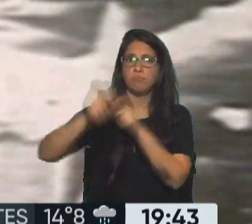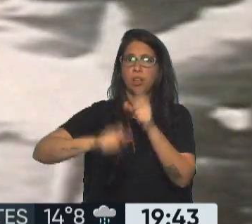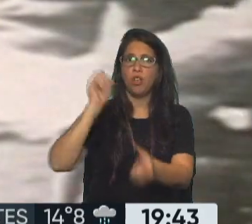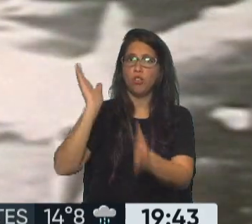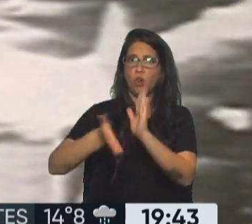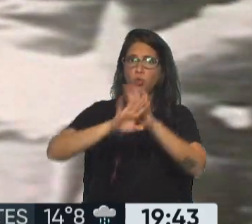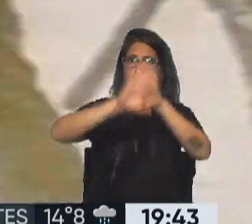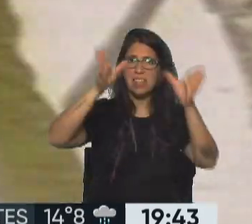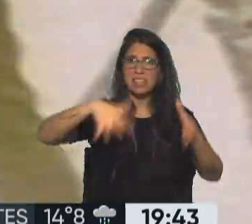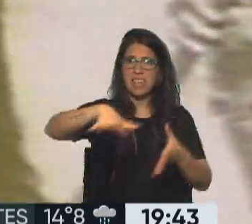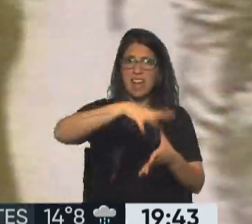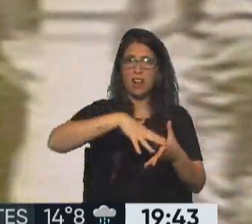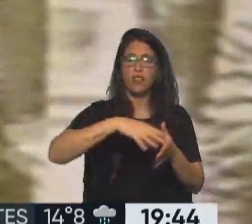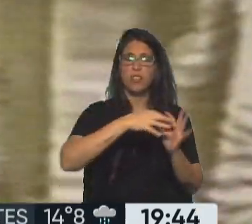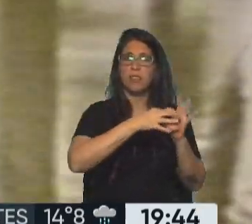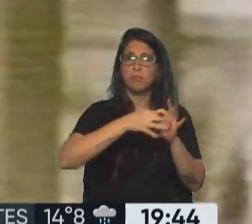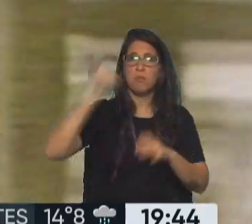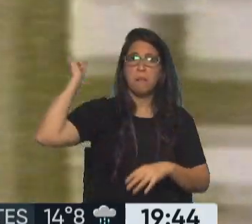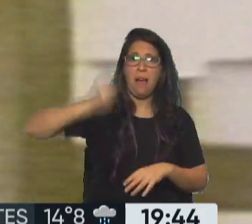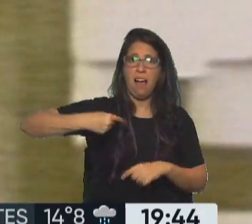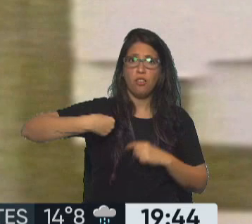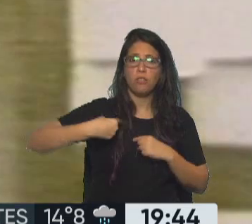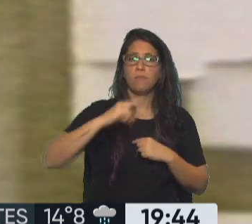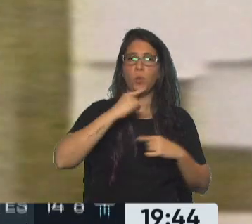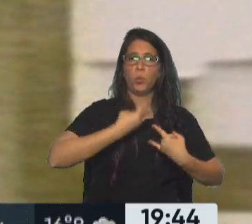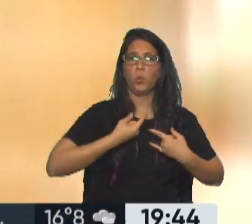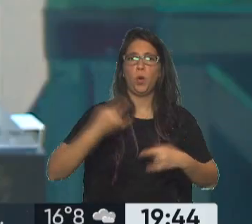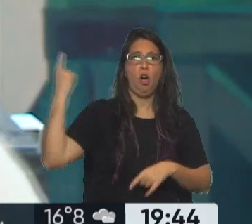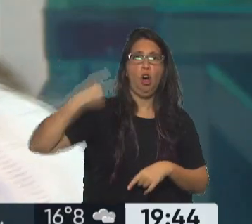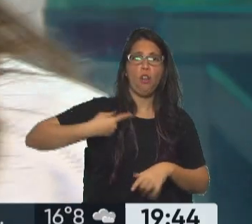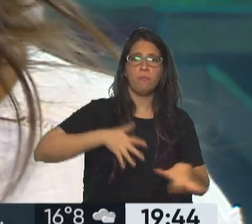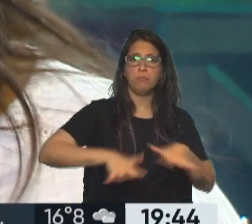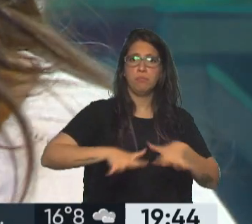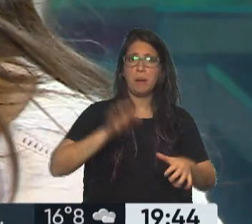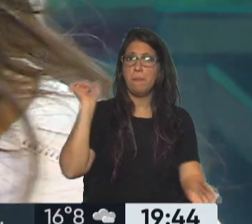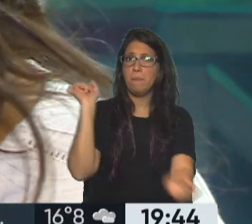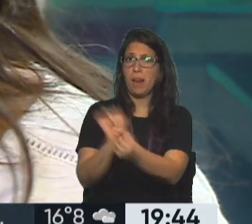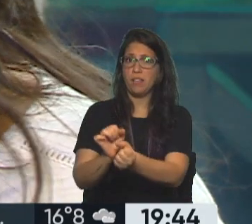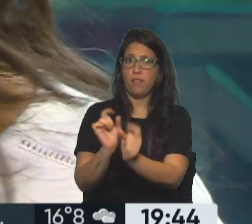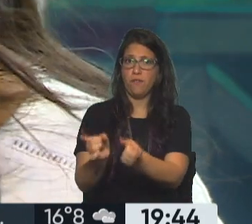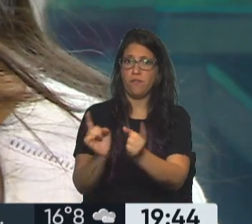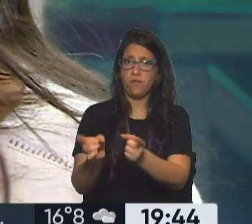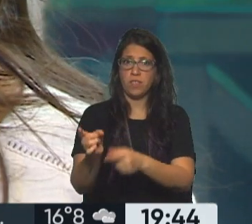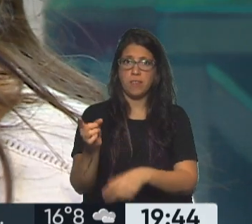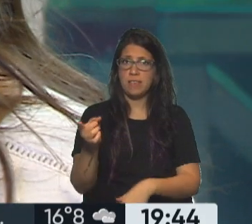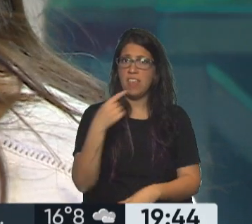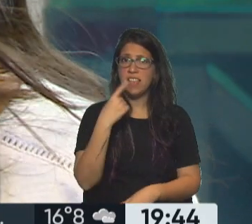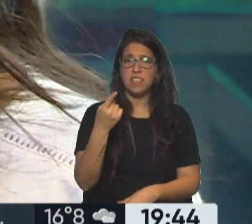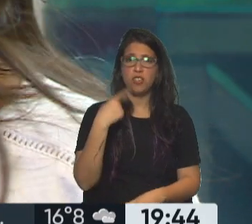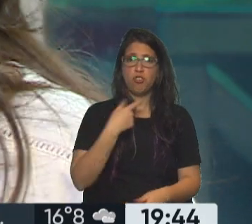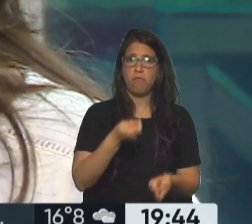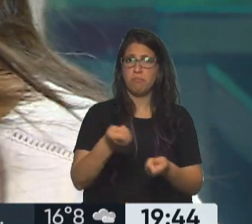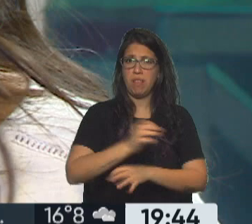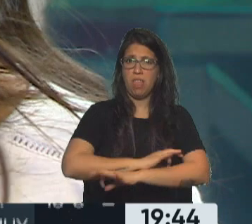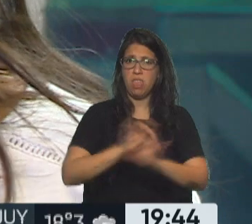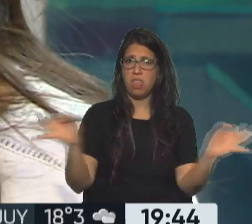tortura. Entonces, dentro de la cadena de mando, él es de los que ejecutaban las órdenes. Desde que está preso, primero, bueno, que no reconoce los crímenes que cometió,